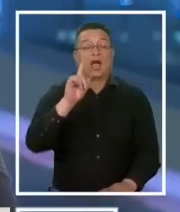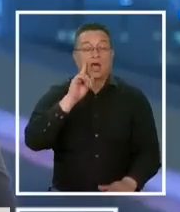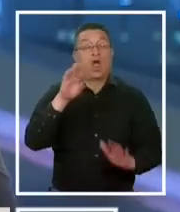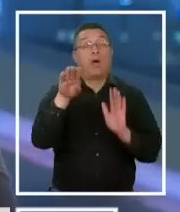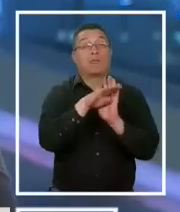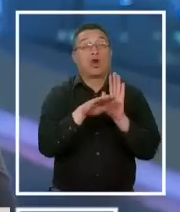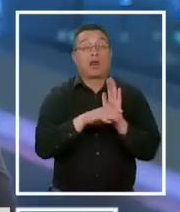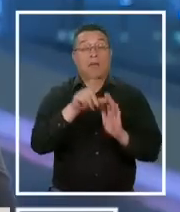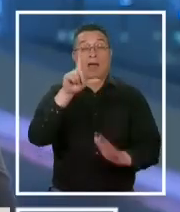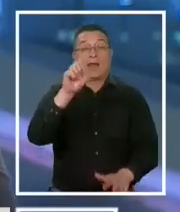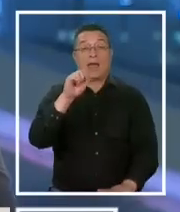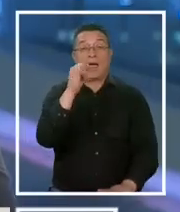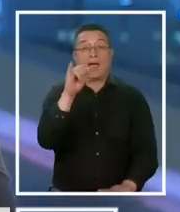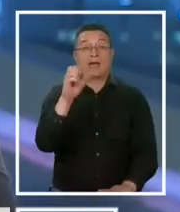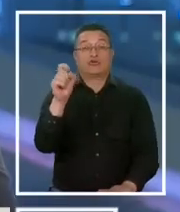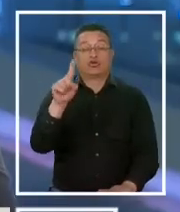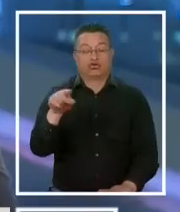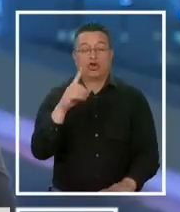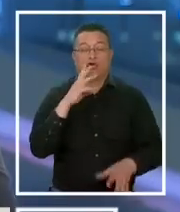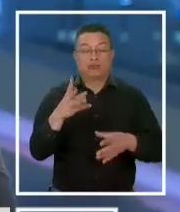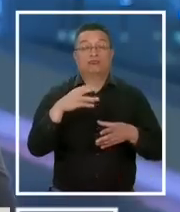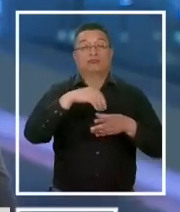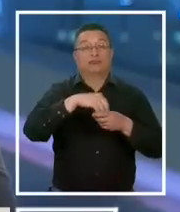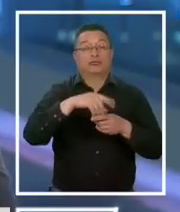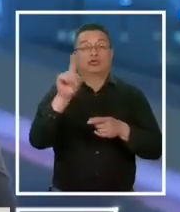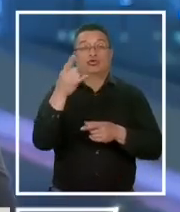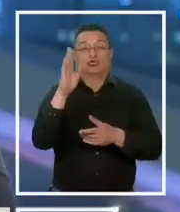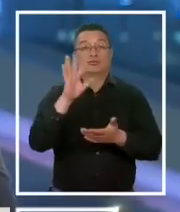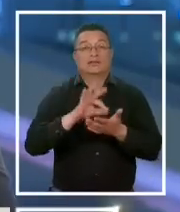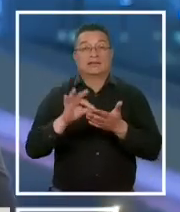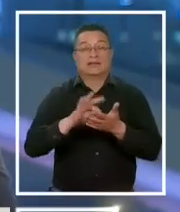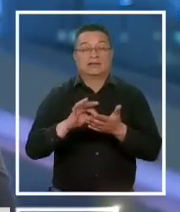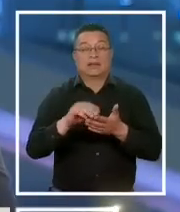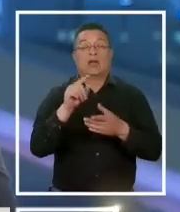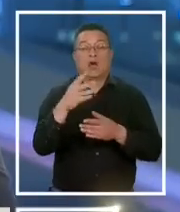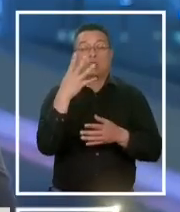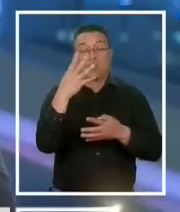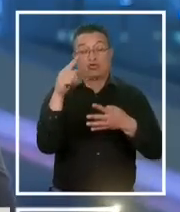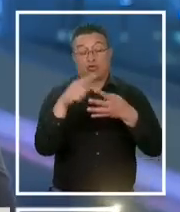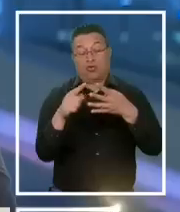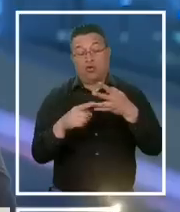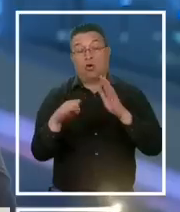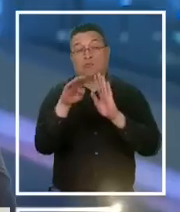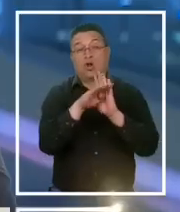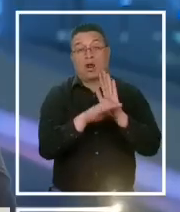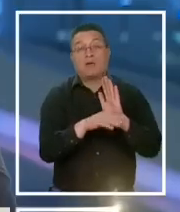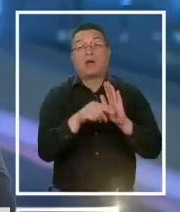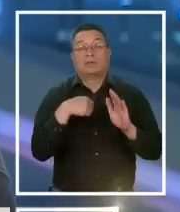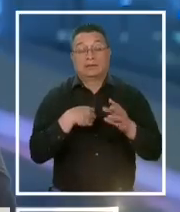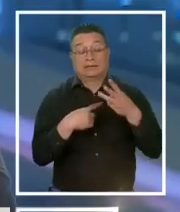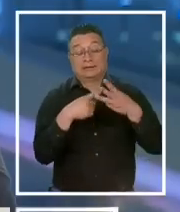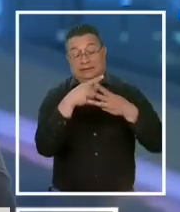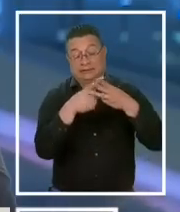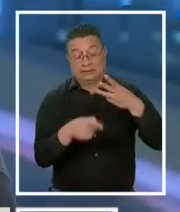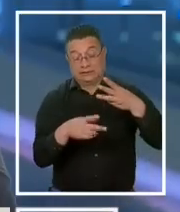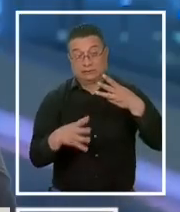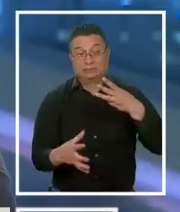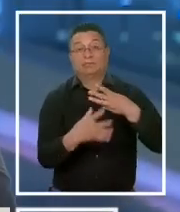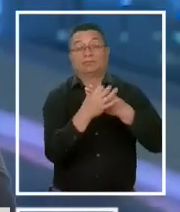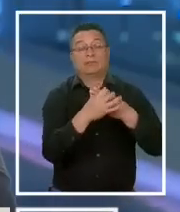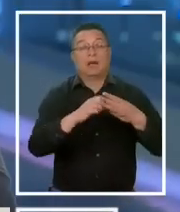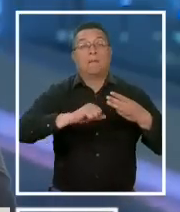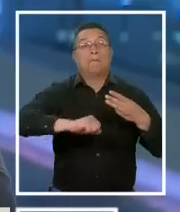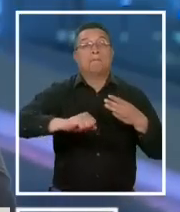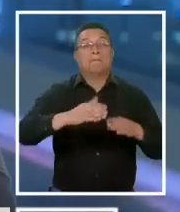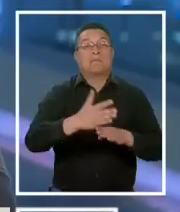como el programa lazos que se aloja hoy día en la subsecretaría de prevención del delito y que tiene cuatro programas componentes tres de los primeros asociados a